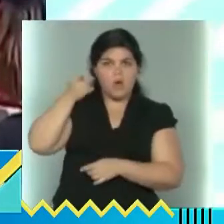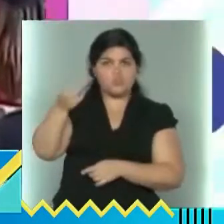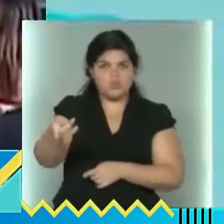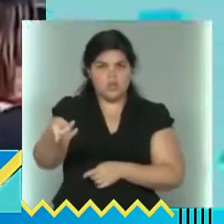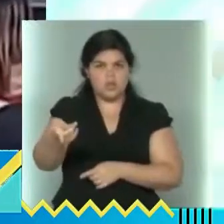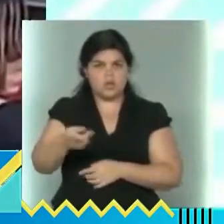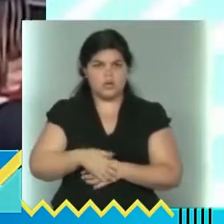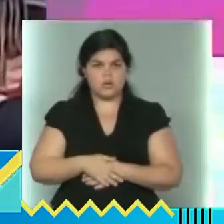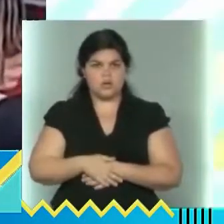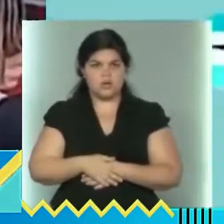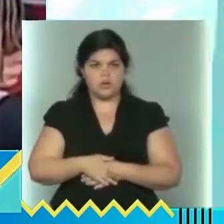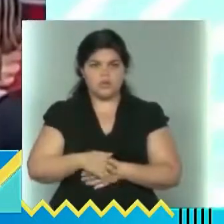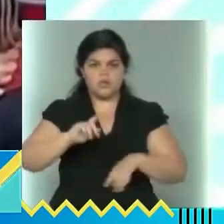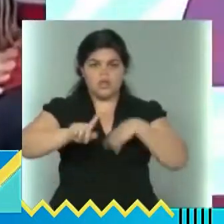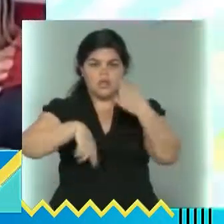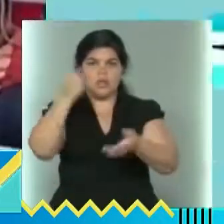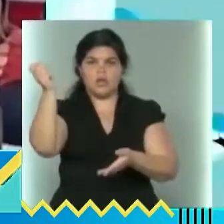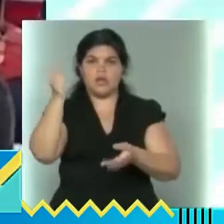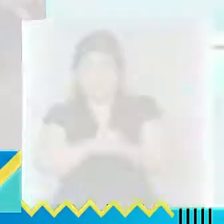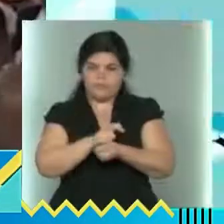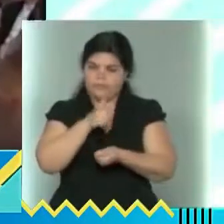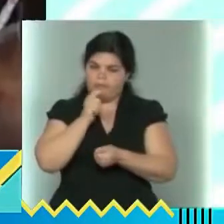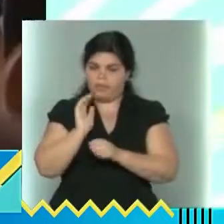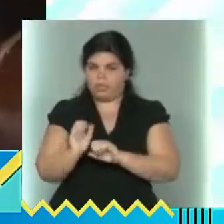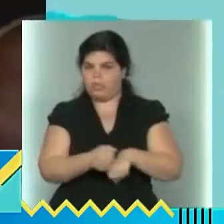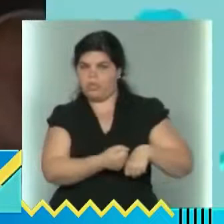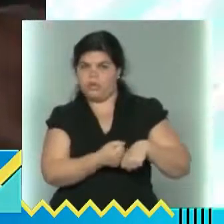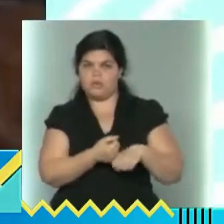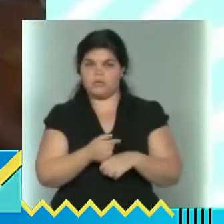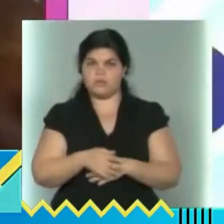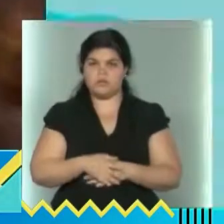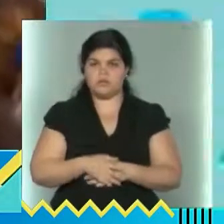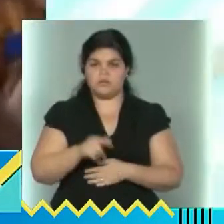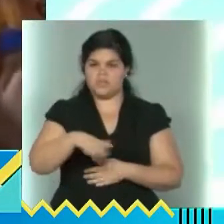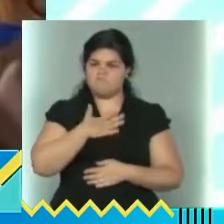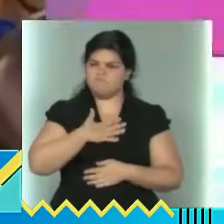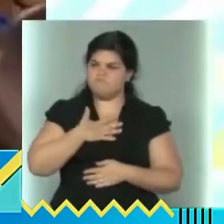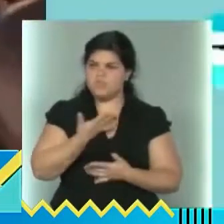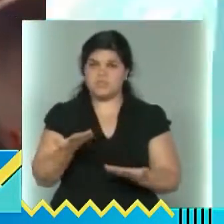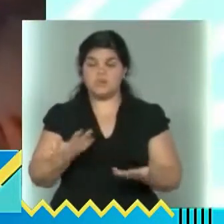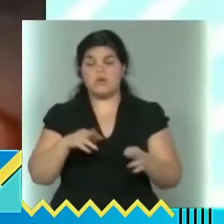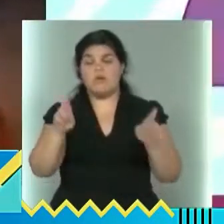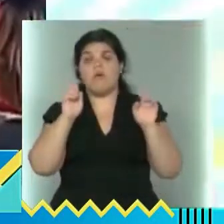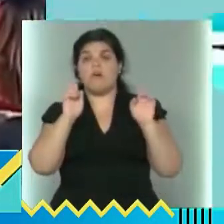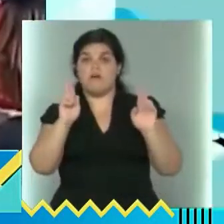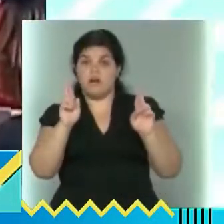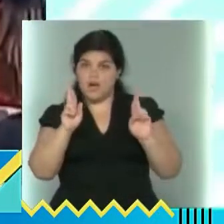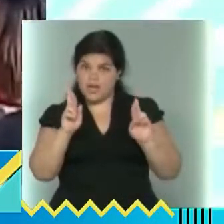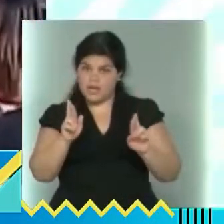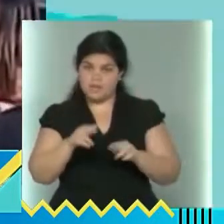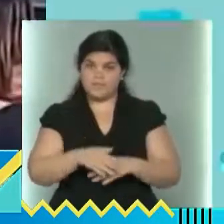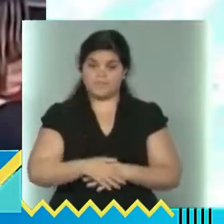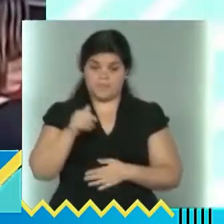el acento se termina poniendo en Venezuela. Me queda como esa sensación de que la verdad que espero que en esta